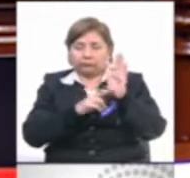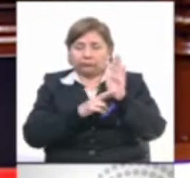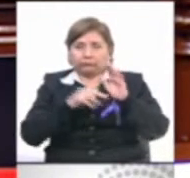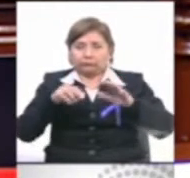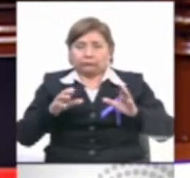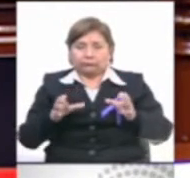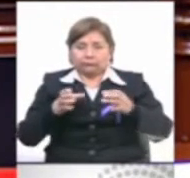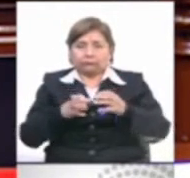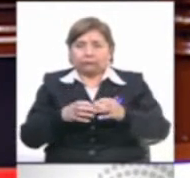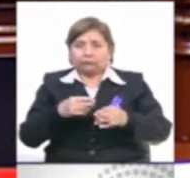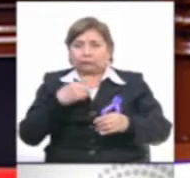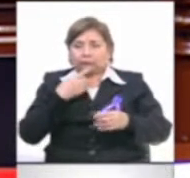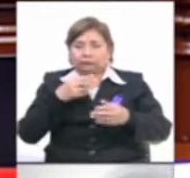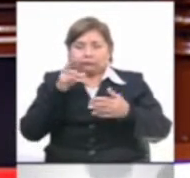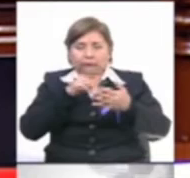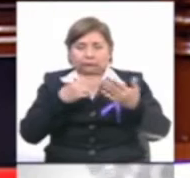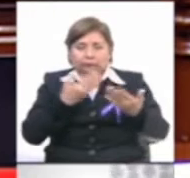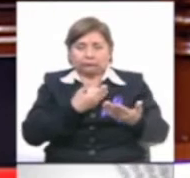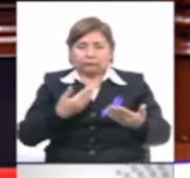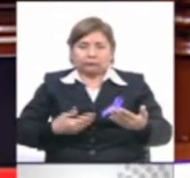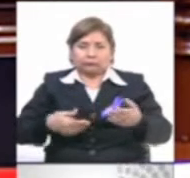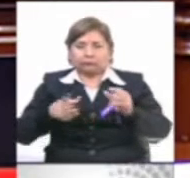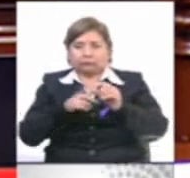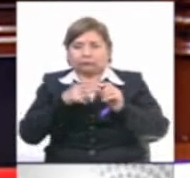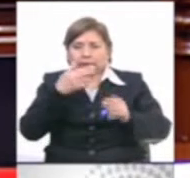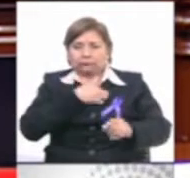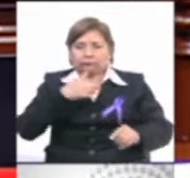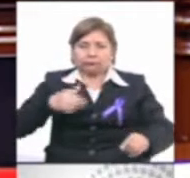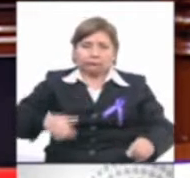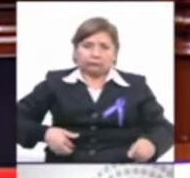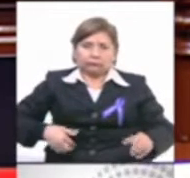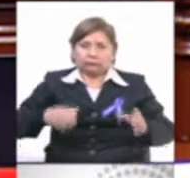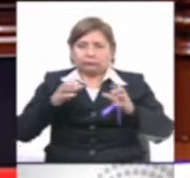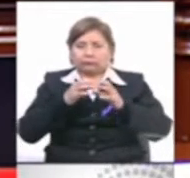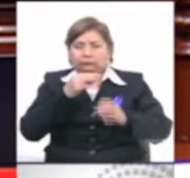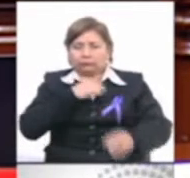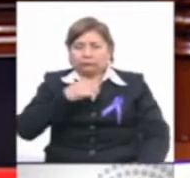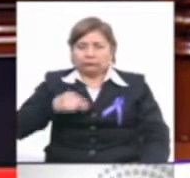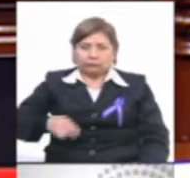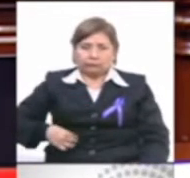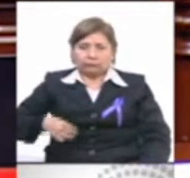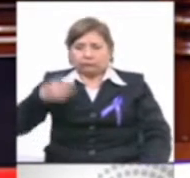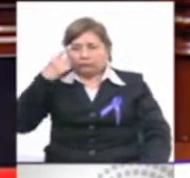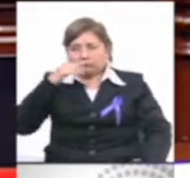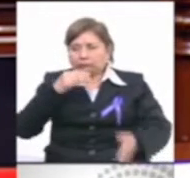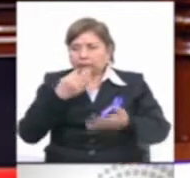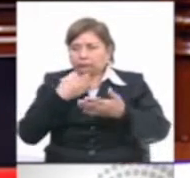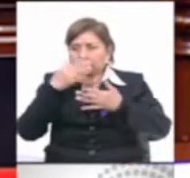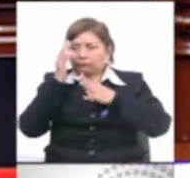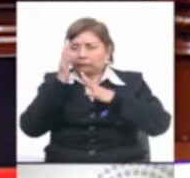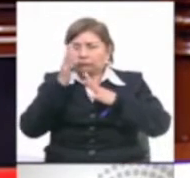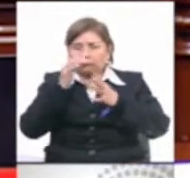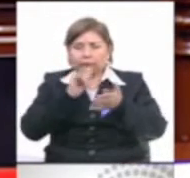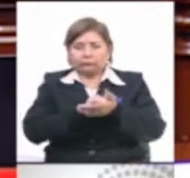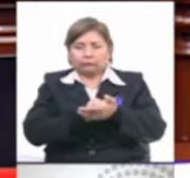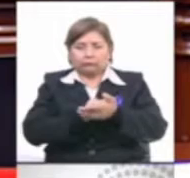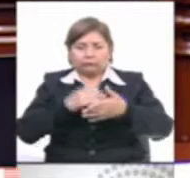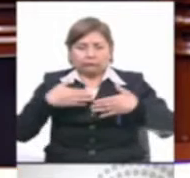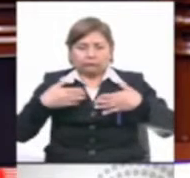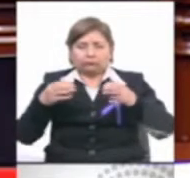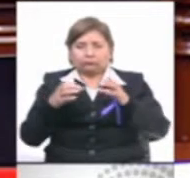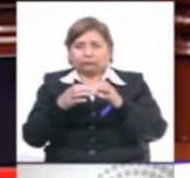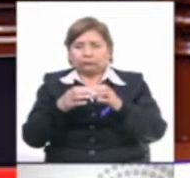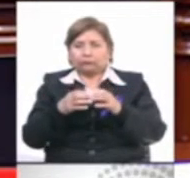del Congreso de la República, tiene la palabra la presidenta del Consejo de Ministros para que manifieste en representación del Poder